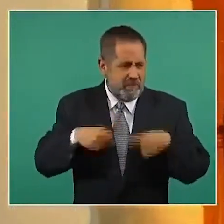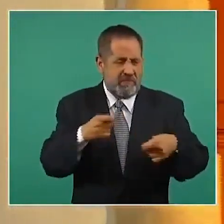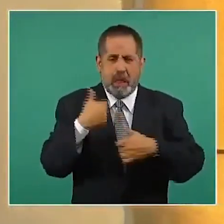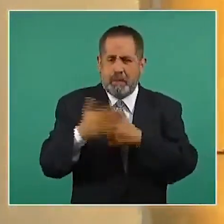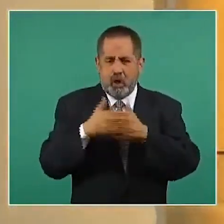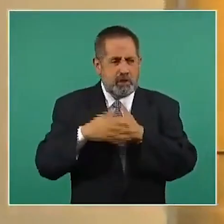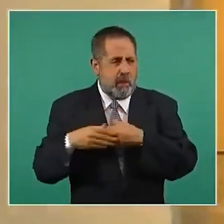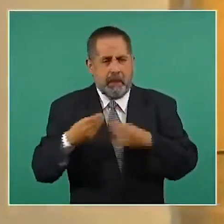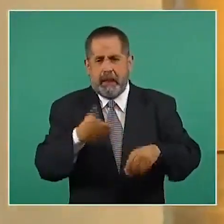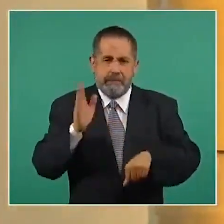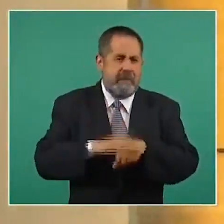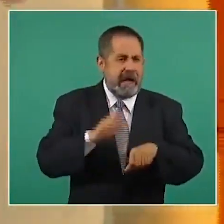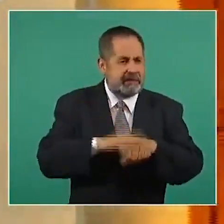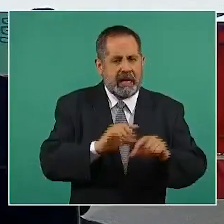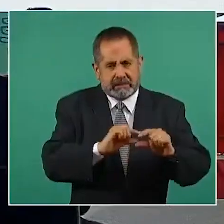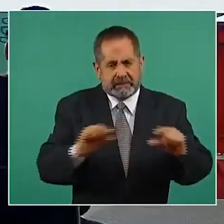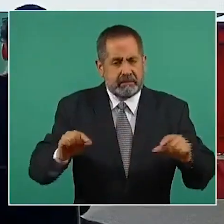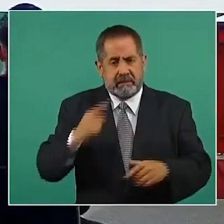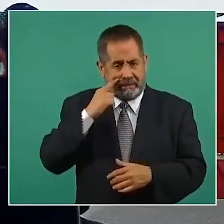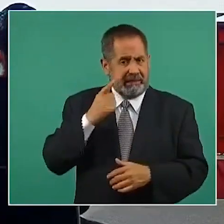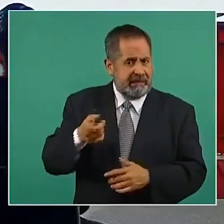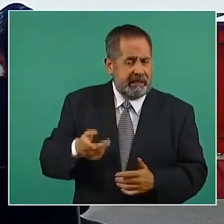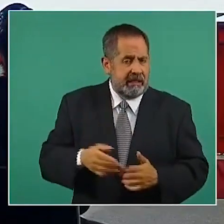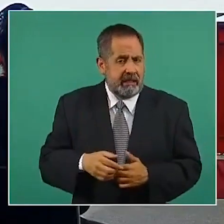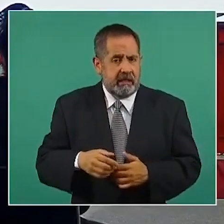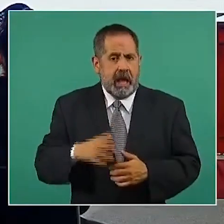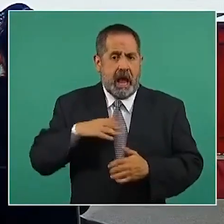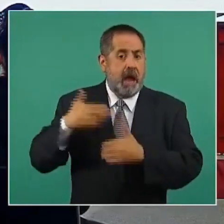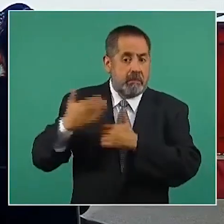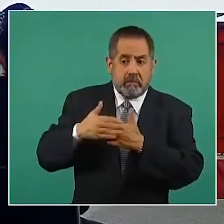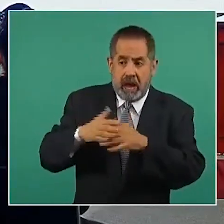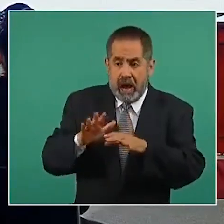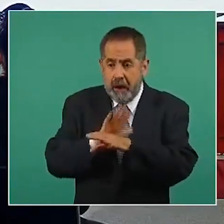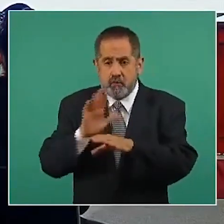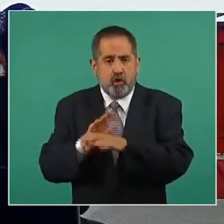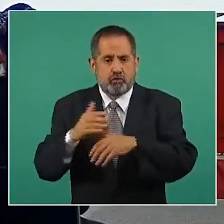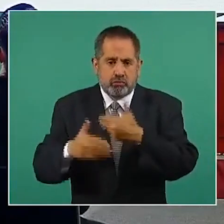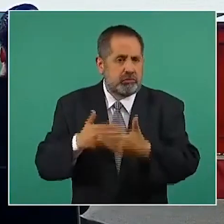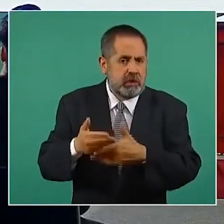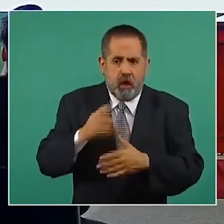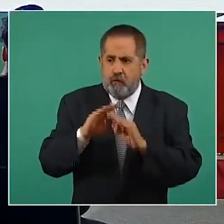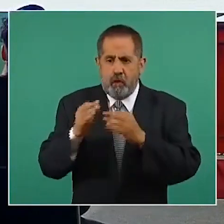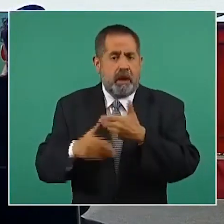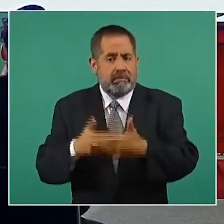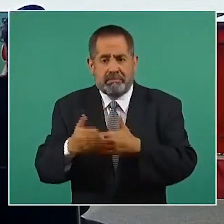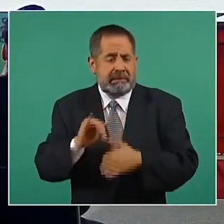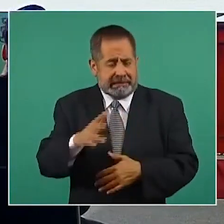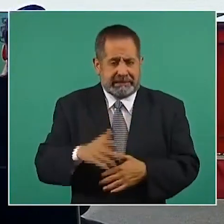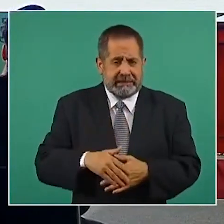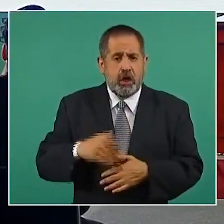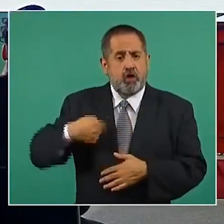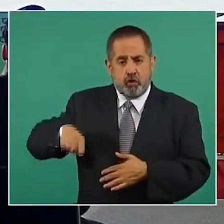más. Cada una de ellas también somete cambios en su prescripción, en su forma, y eso lo